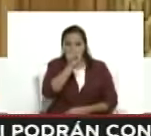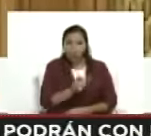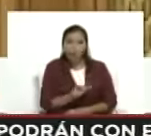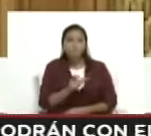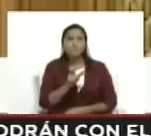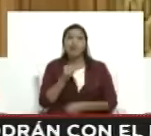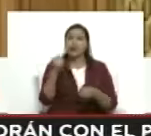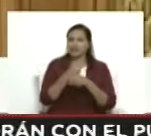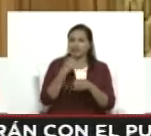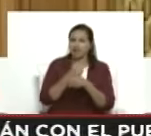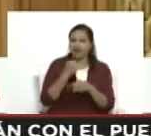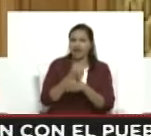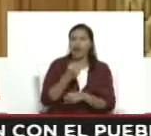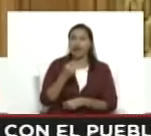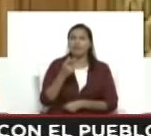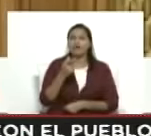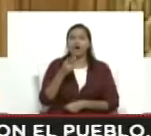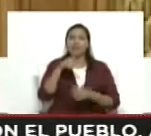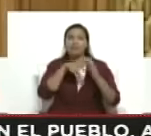trabajaba en la vicepresidencia,